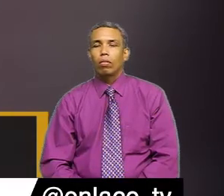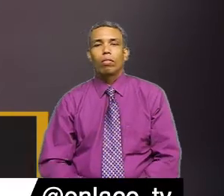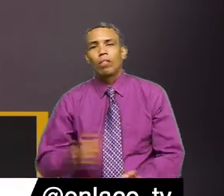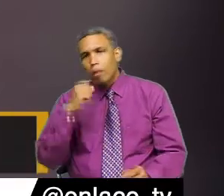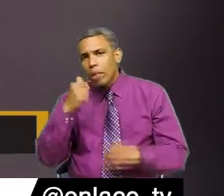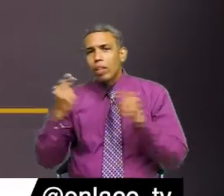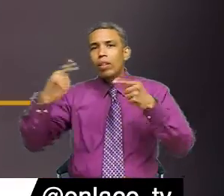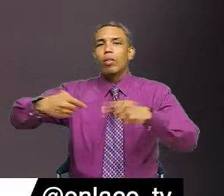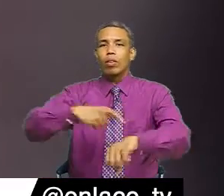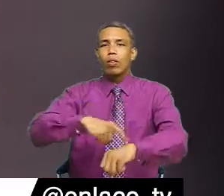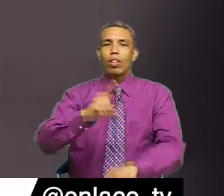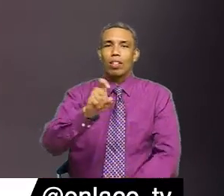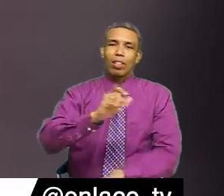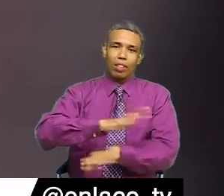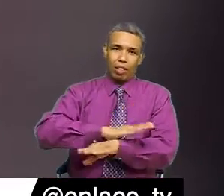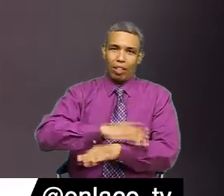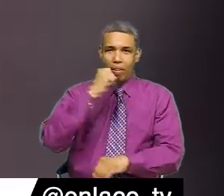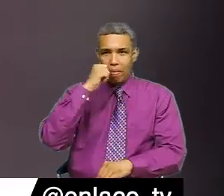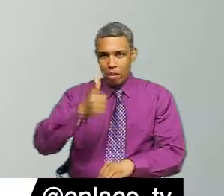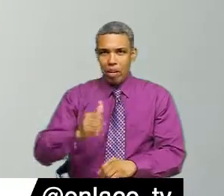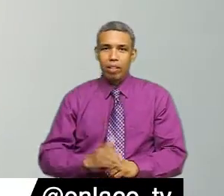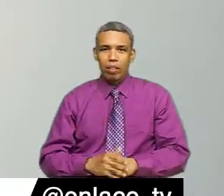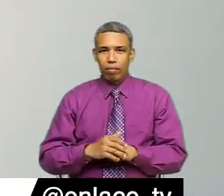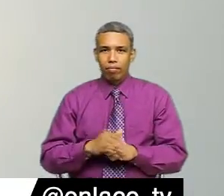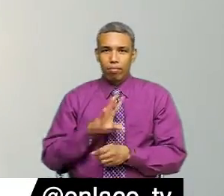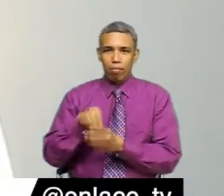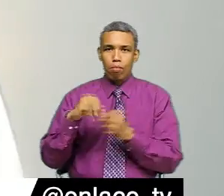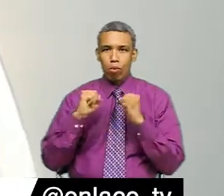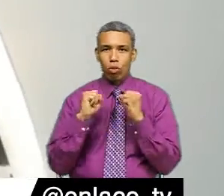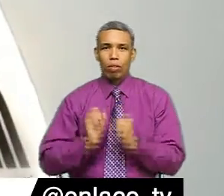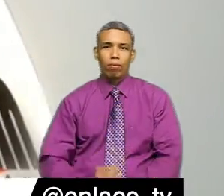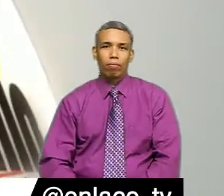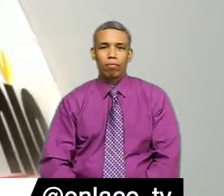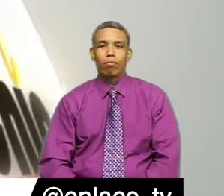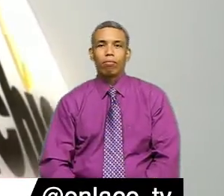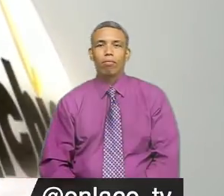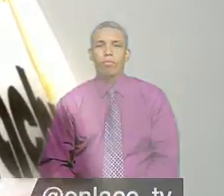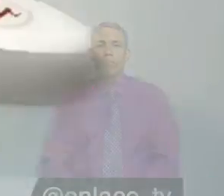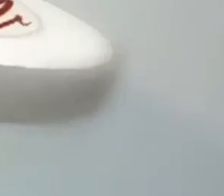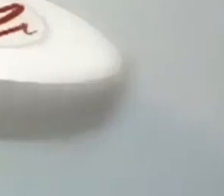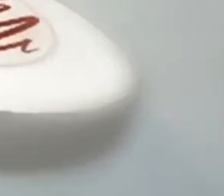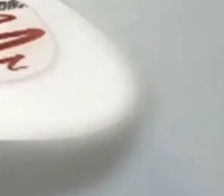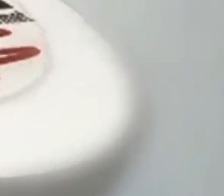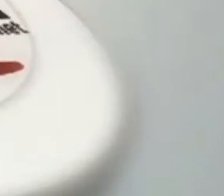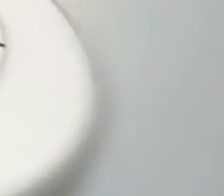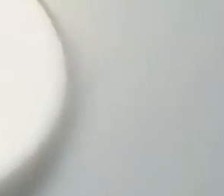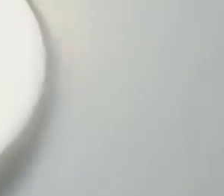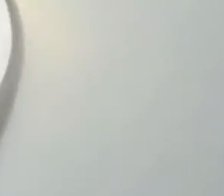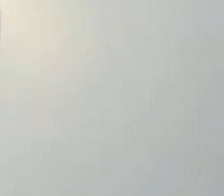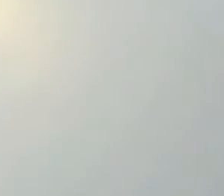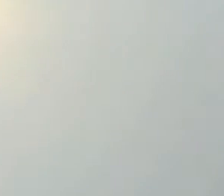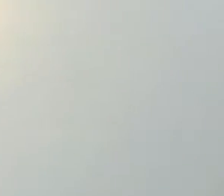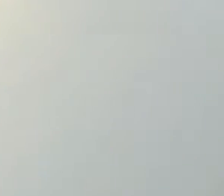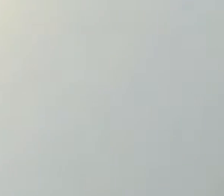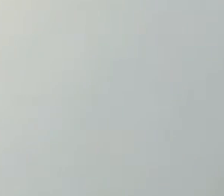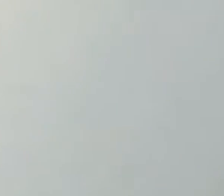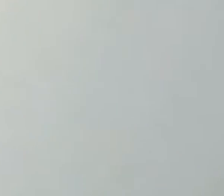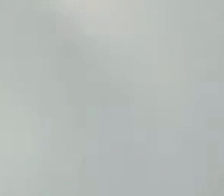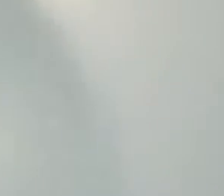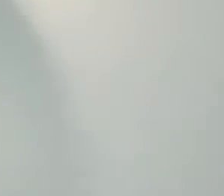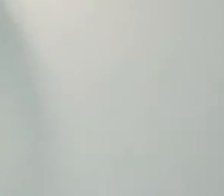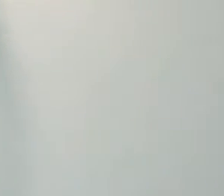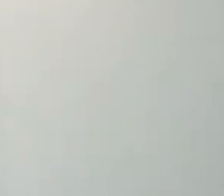de la tarde en el Estadio de Techo. Hasta aquí los deportes, con el patrocinio de Restaurante El Machín Gourmet,